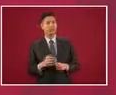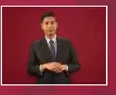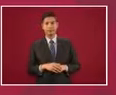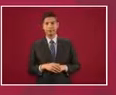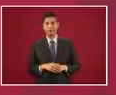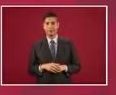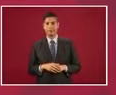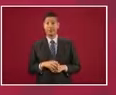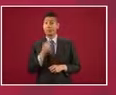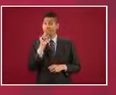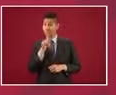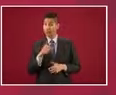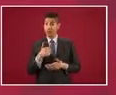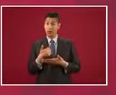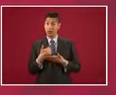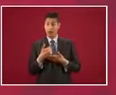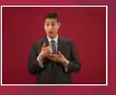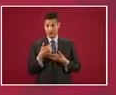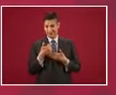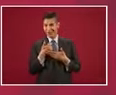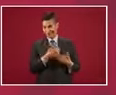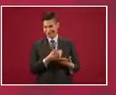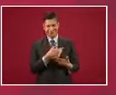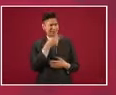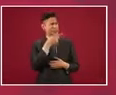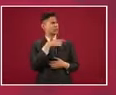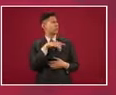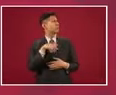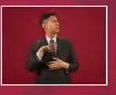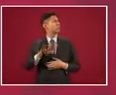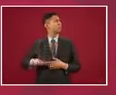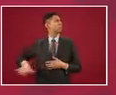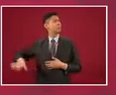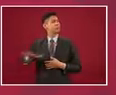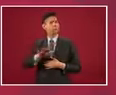Entonces el ayudante le decía al faraón: